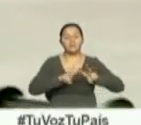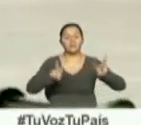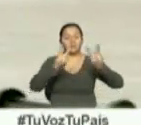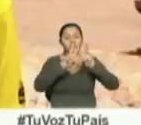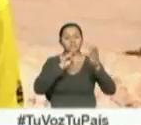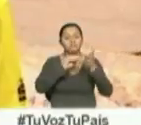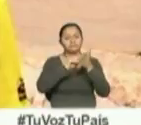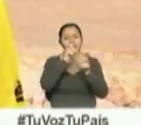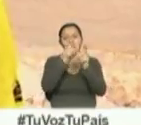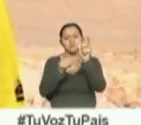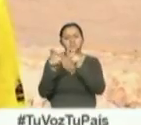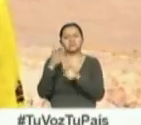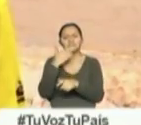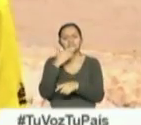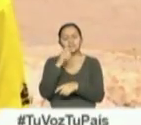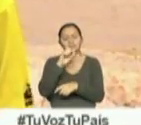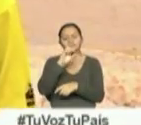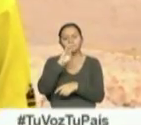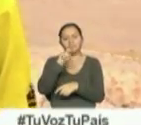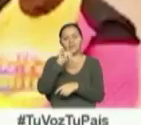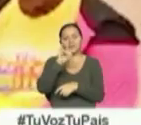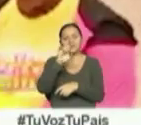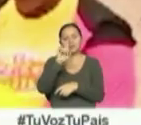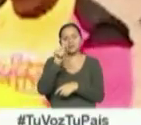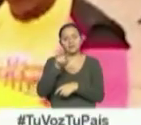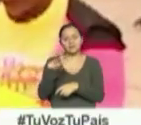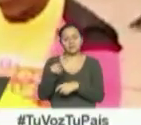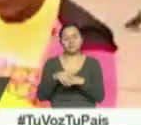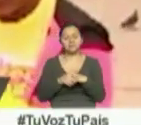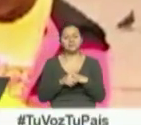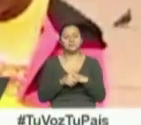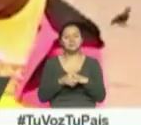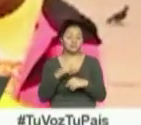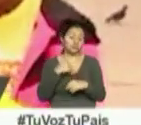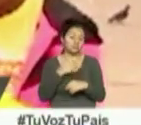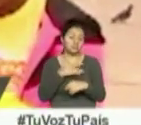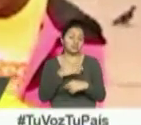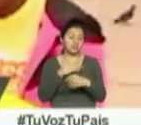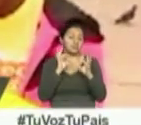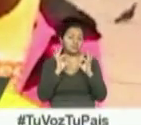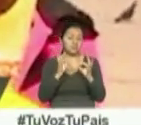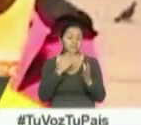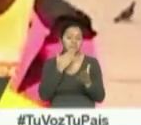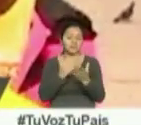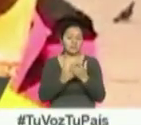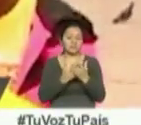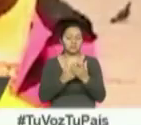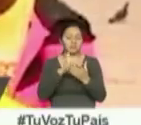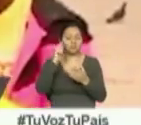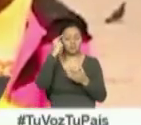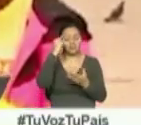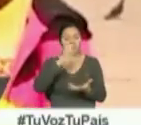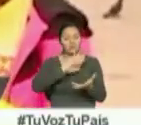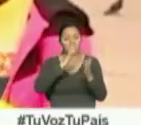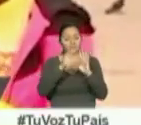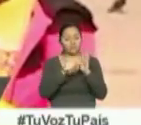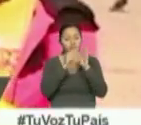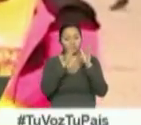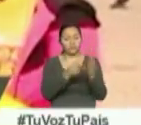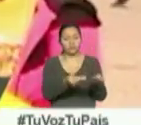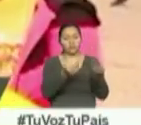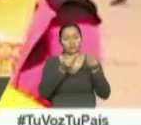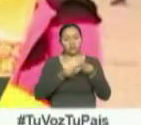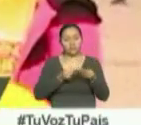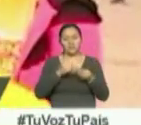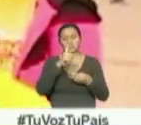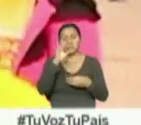por ciudadanos como Alejandro Benítez. Bueno, nos sentimos bien, gracias a la Revolución Ciudadana ha habido un cambio, no un